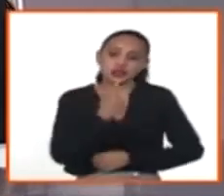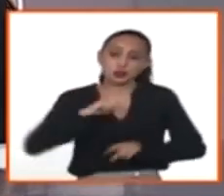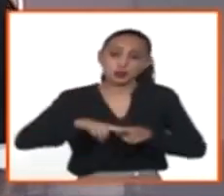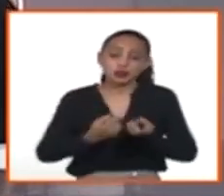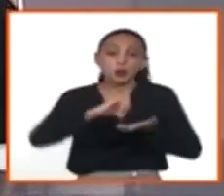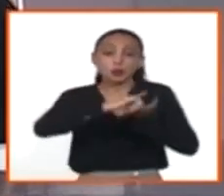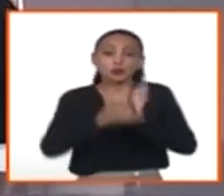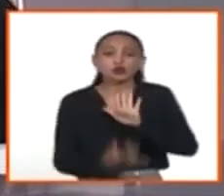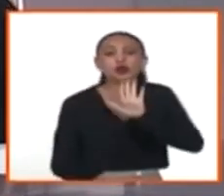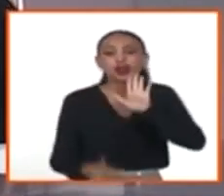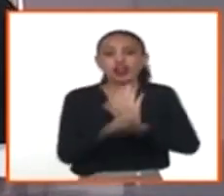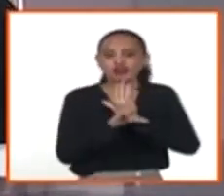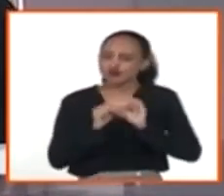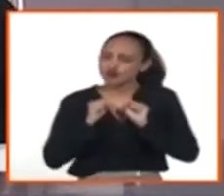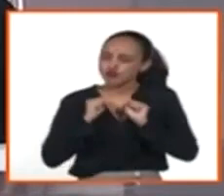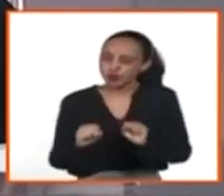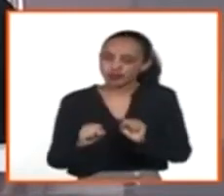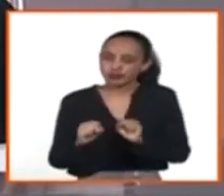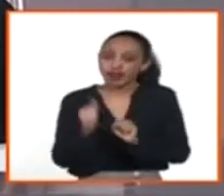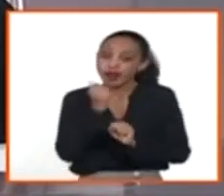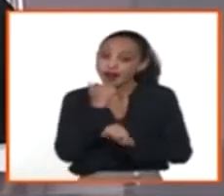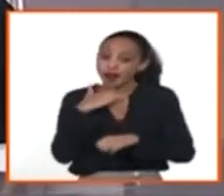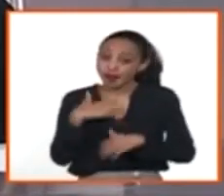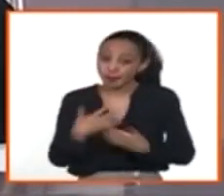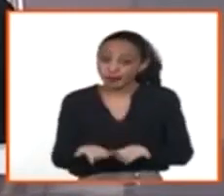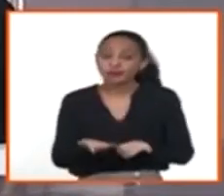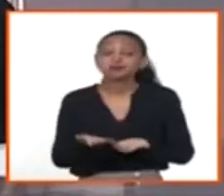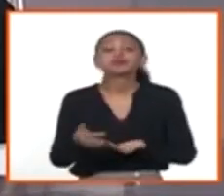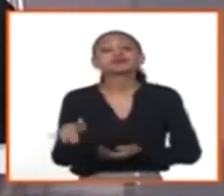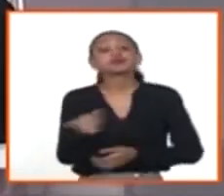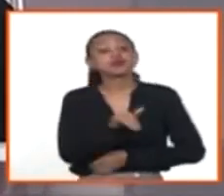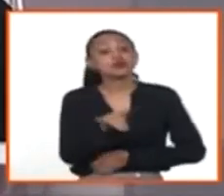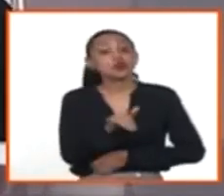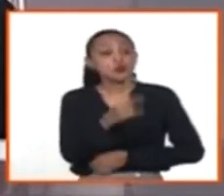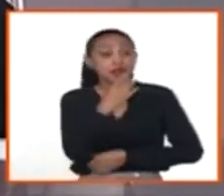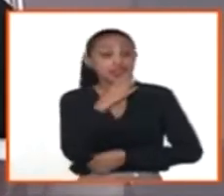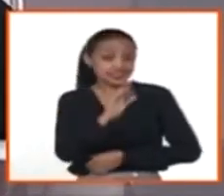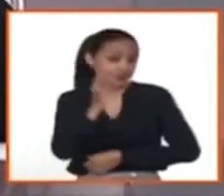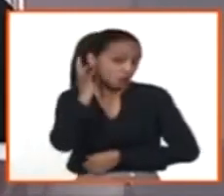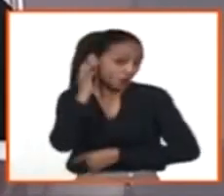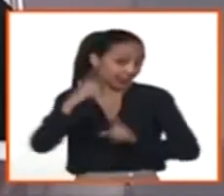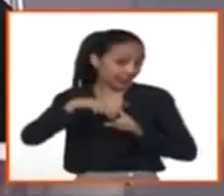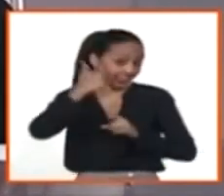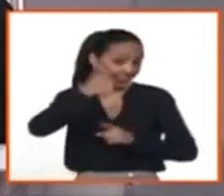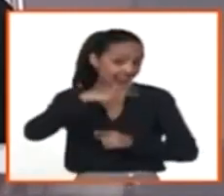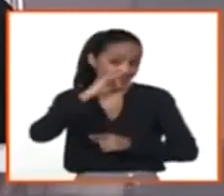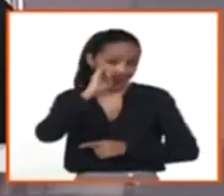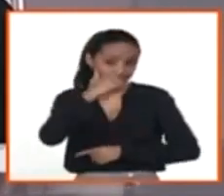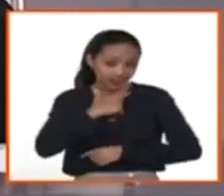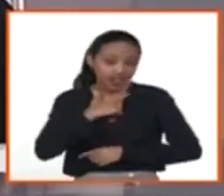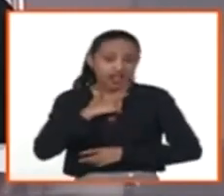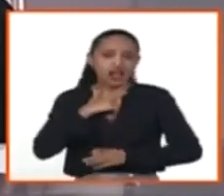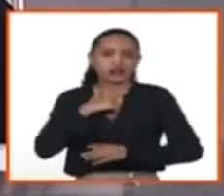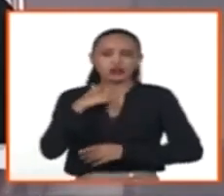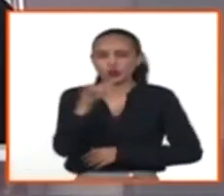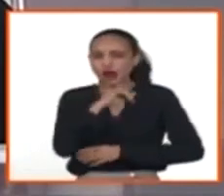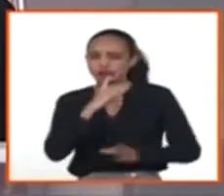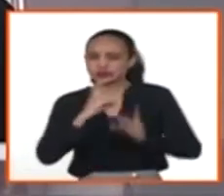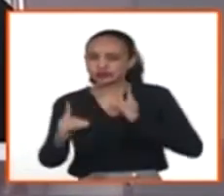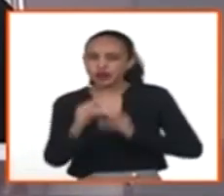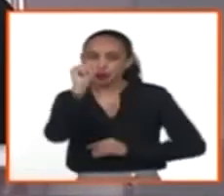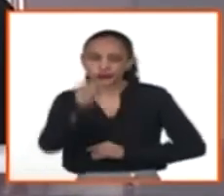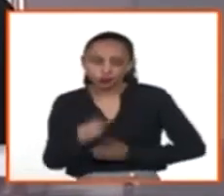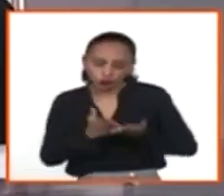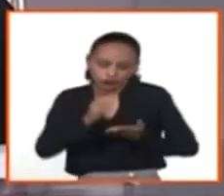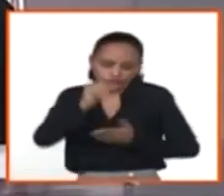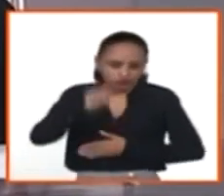fuerte. Además, y en correspondencia con lo que Tania nos refería sobre los debates académicos y de ciencia,